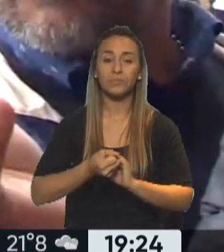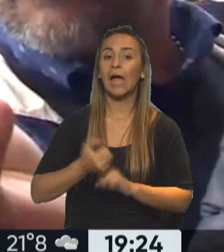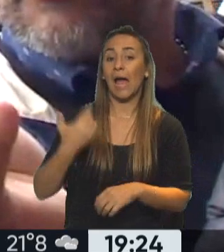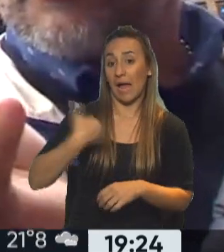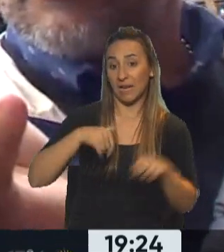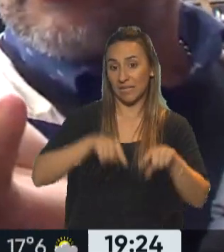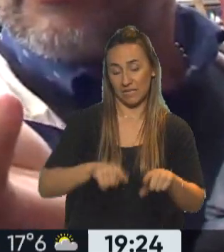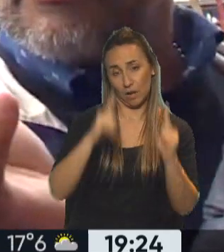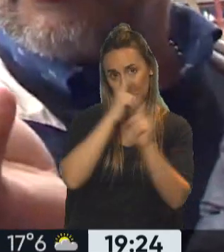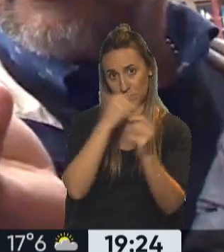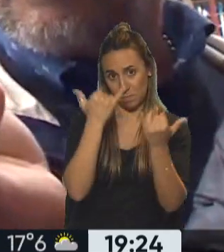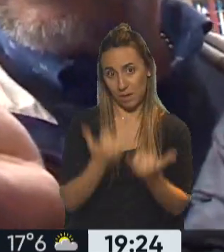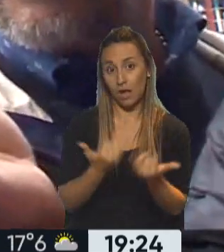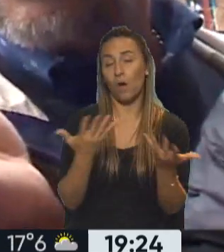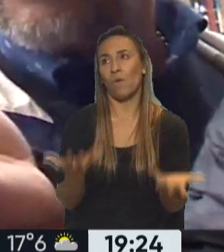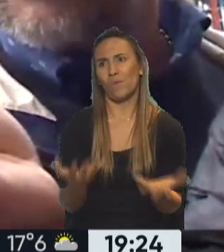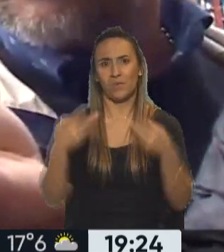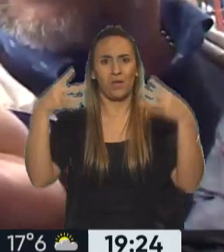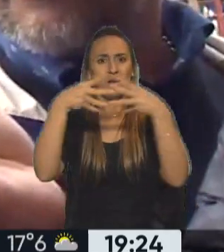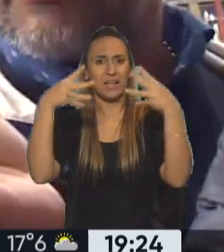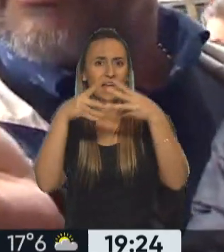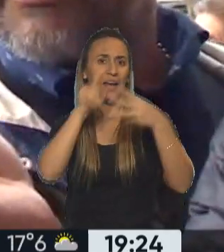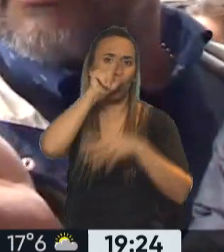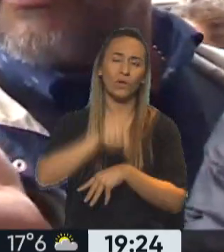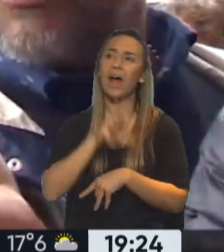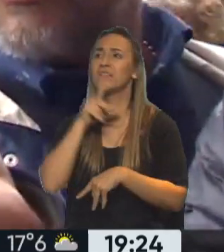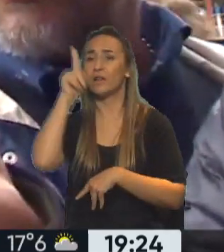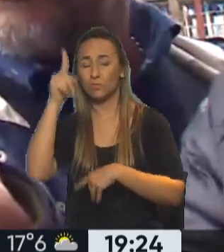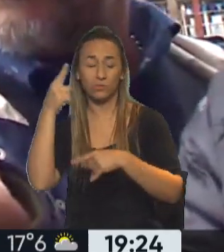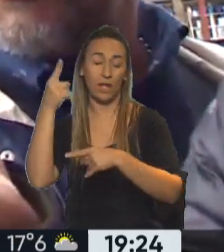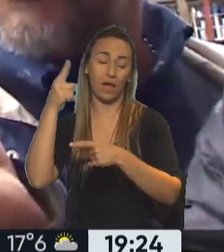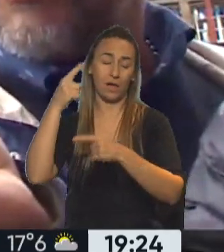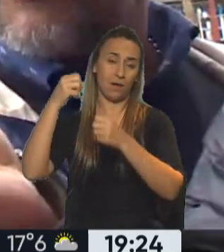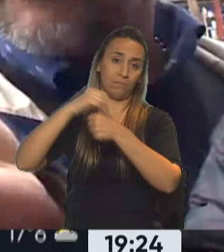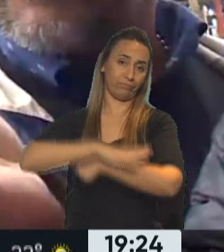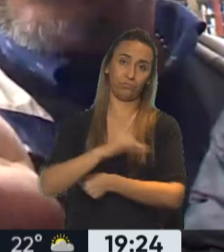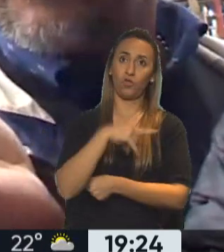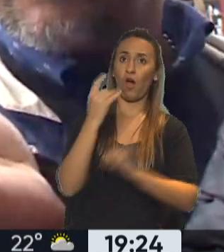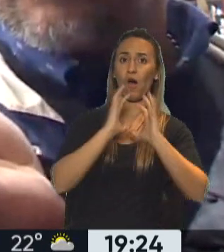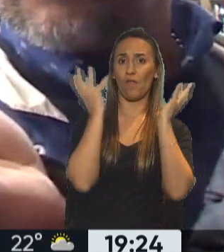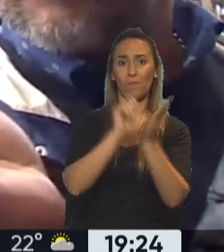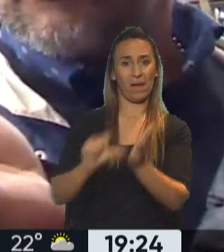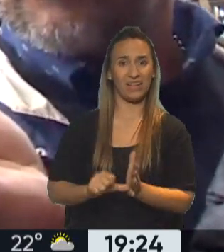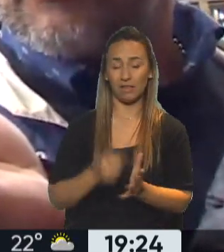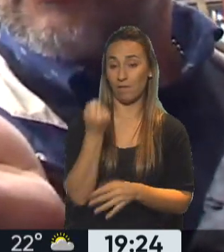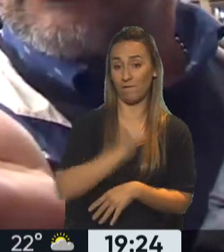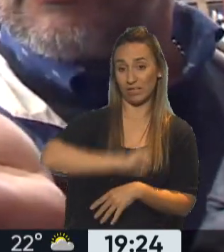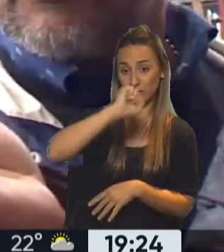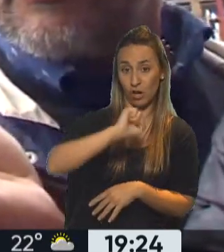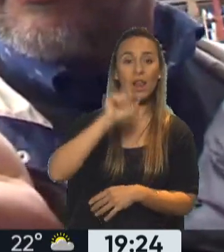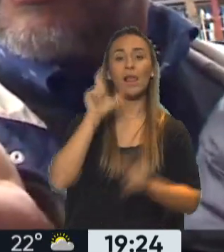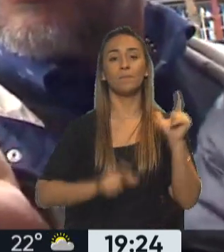porque, bueno, el conflicto Rusia-Ucrania ha impactado a todo el mundo, hay inflación. Y eso, la gente no acepta explicaciones, solo ve la